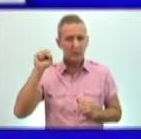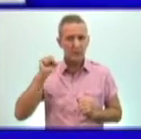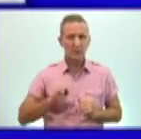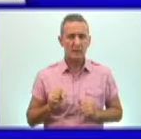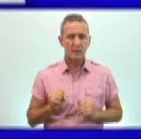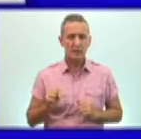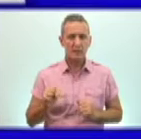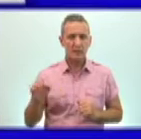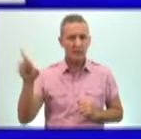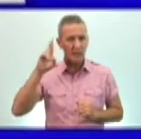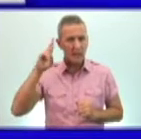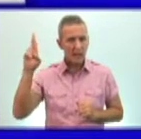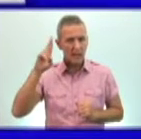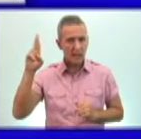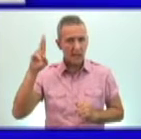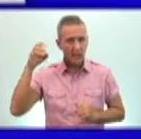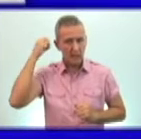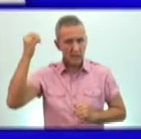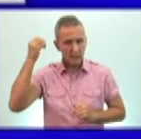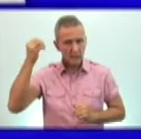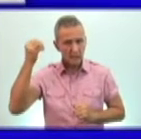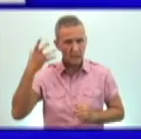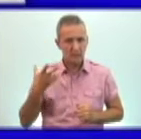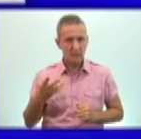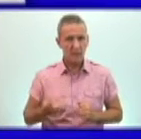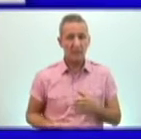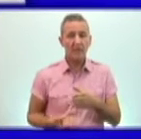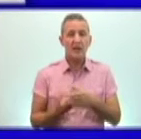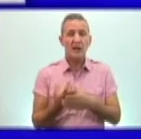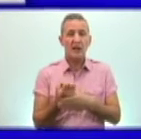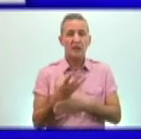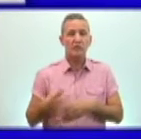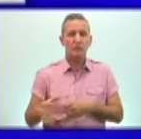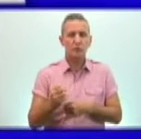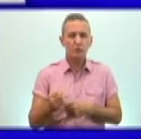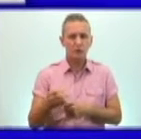la razón, de modo que ella es la fuente de todo